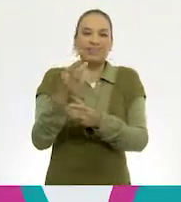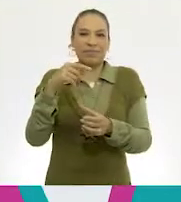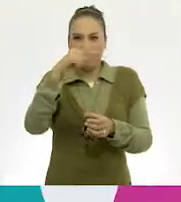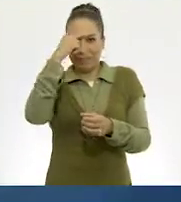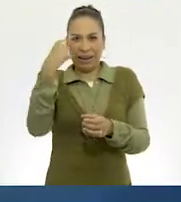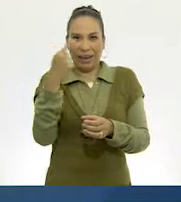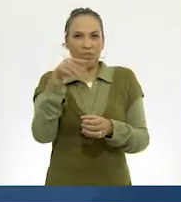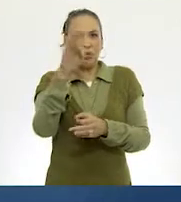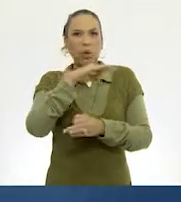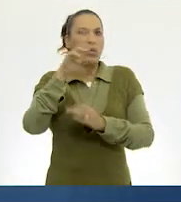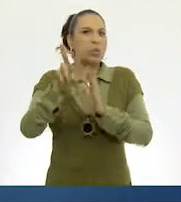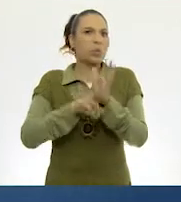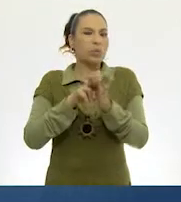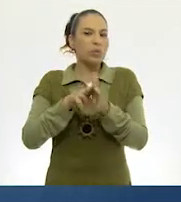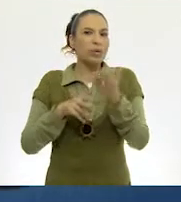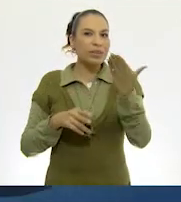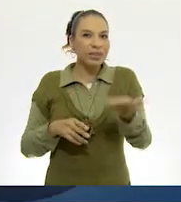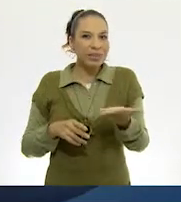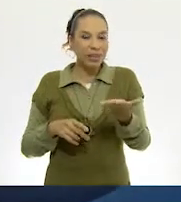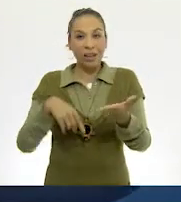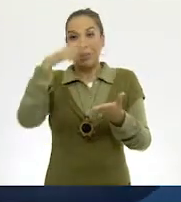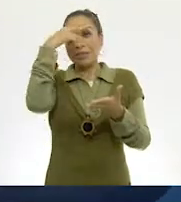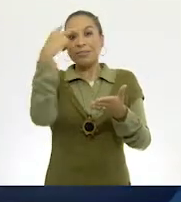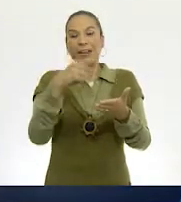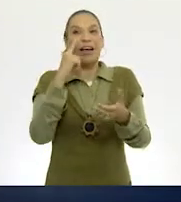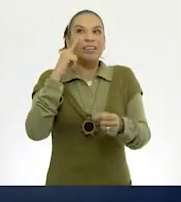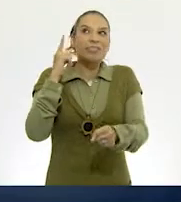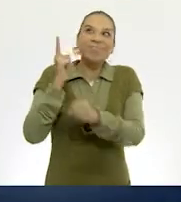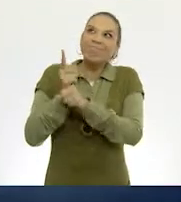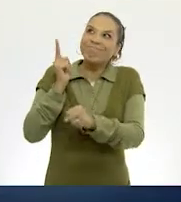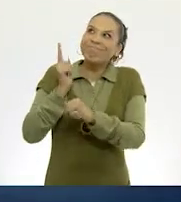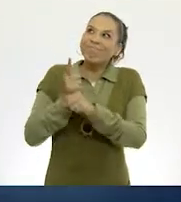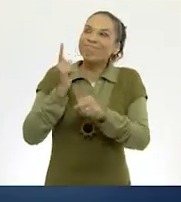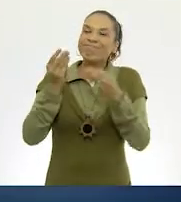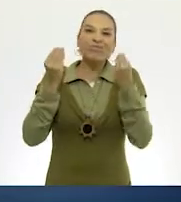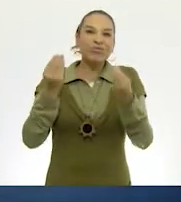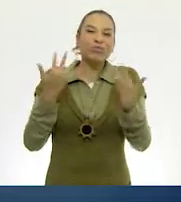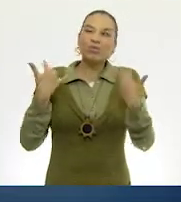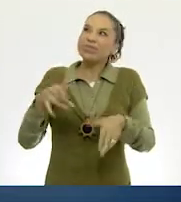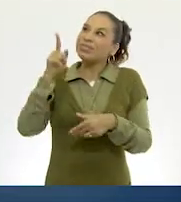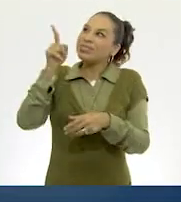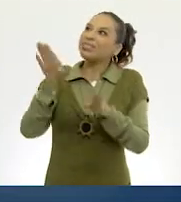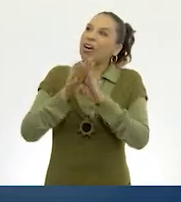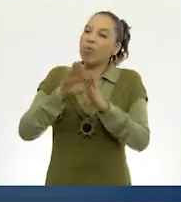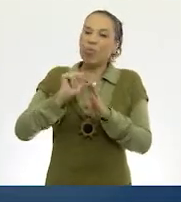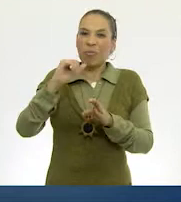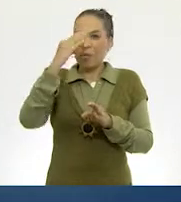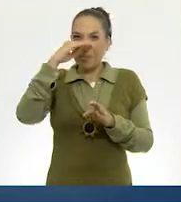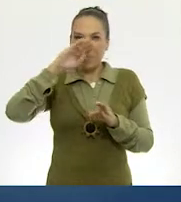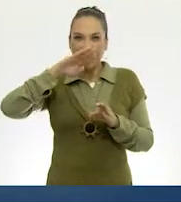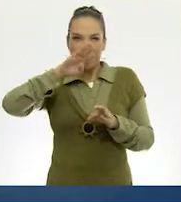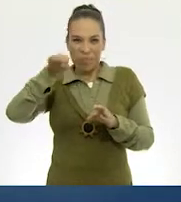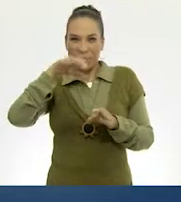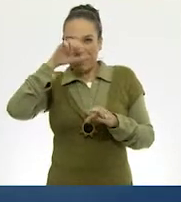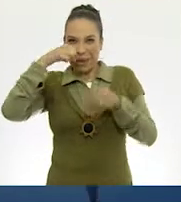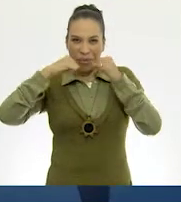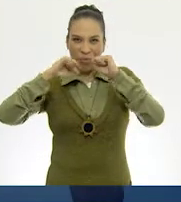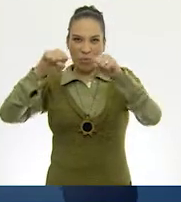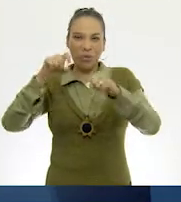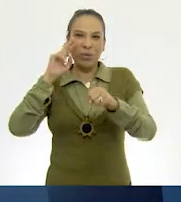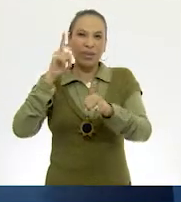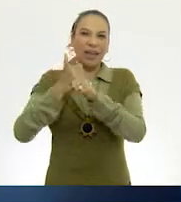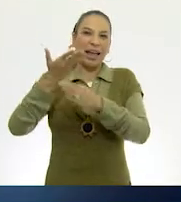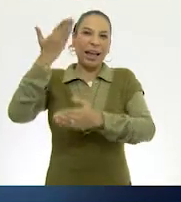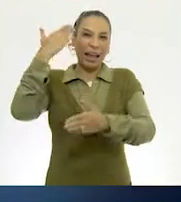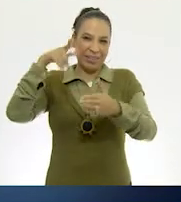aquí en este video. Sí, en México se han encontrado muchos restos de mamuts, como el descubierto durante la construcción de la